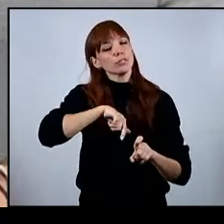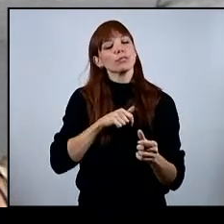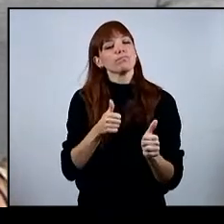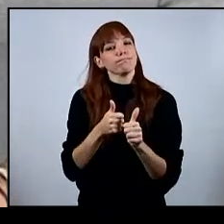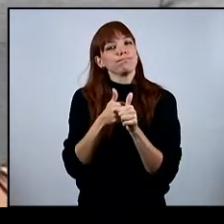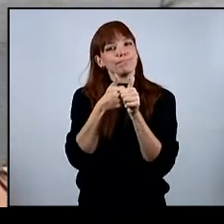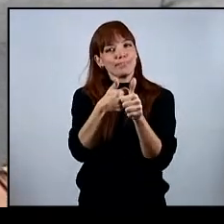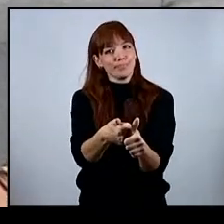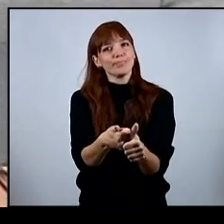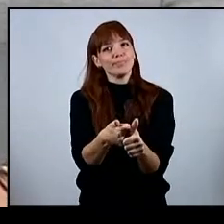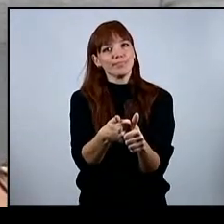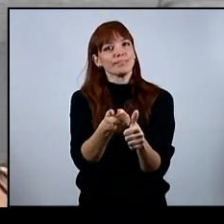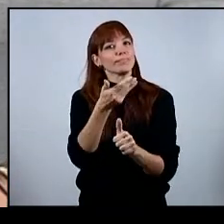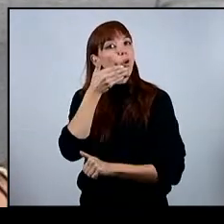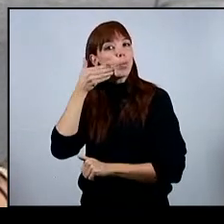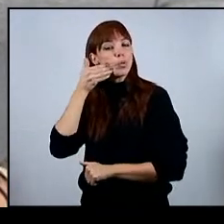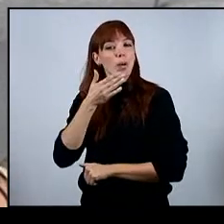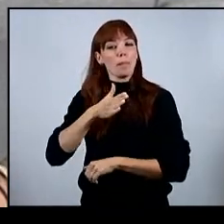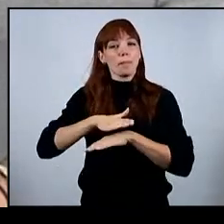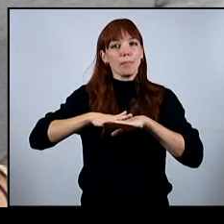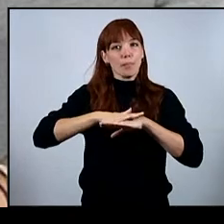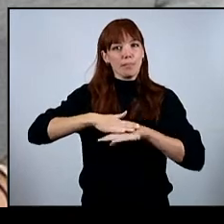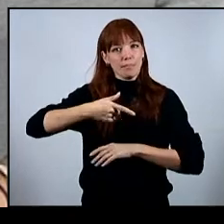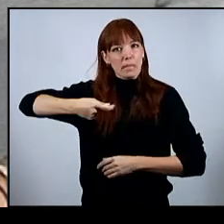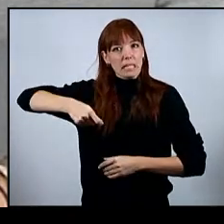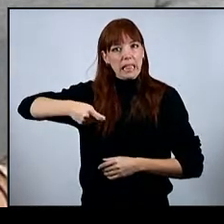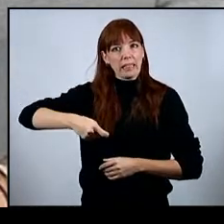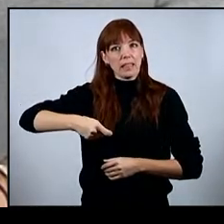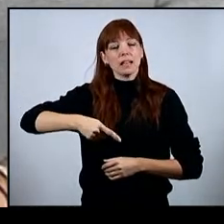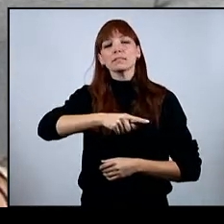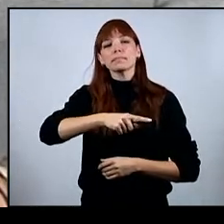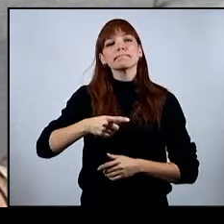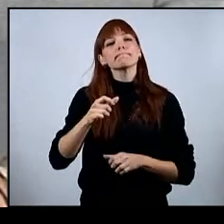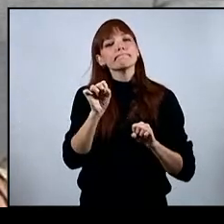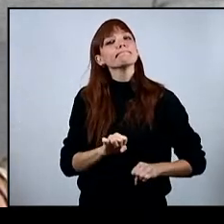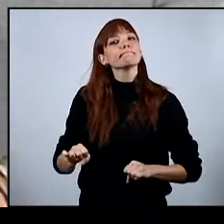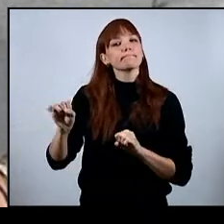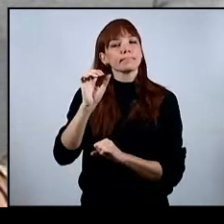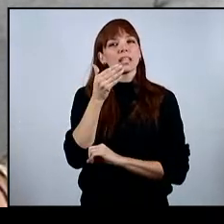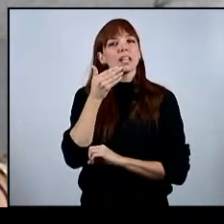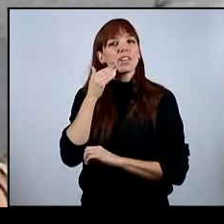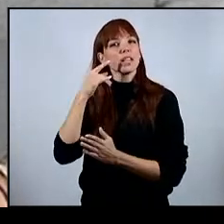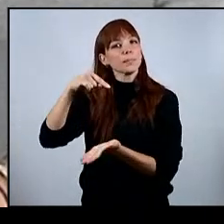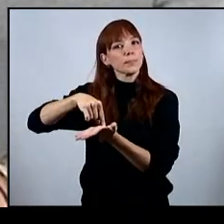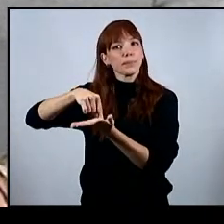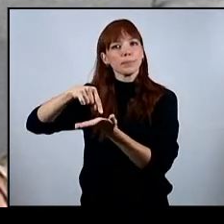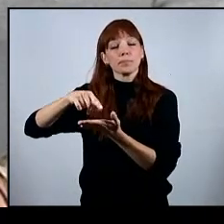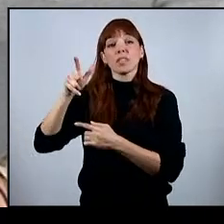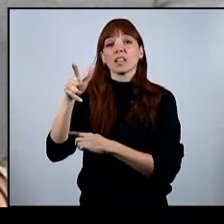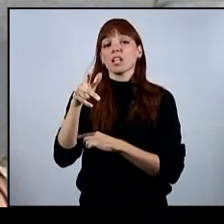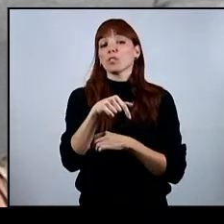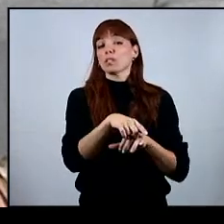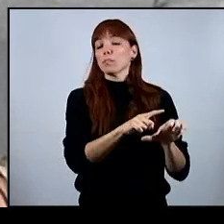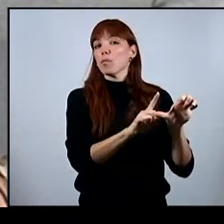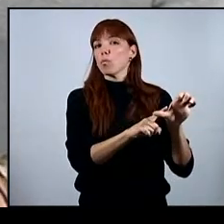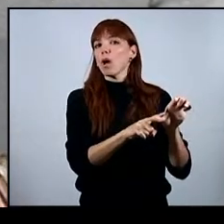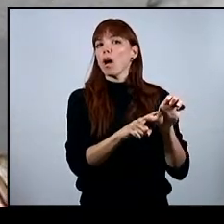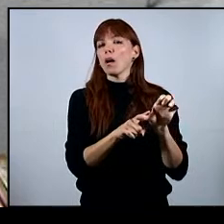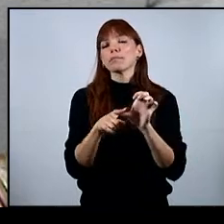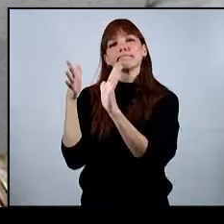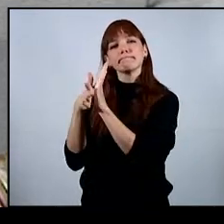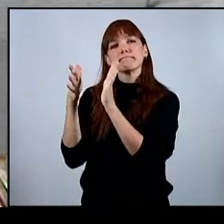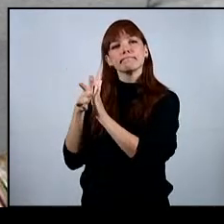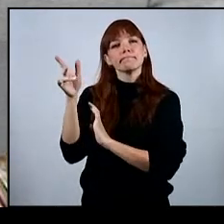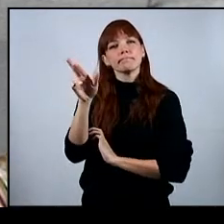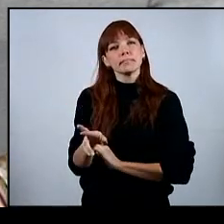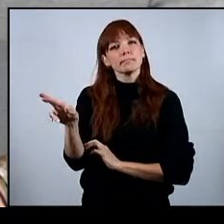Gobierno, que muy orgullosamente presido, va a defender la dignidad y los derechos de Extremadura sin descanso